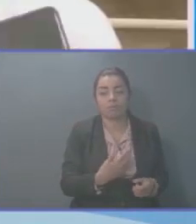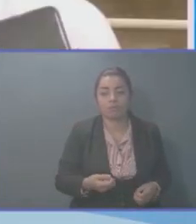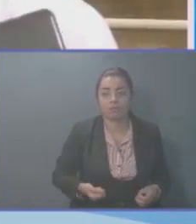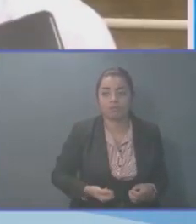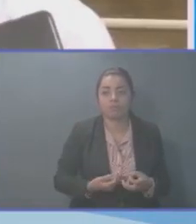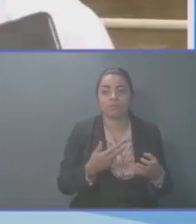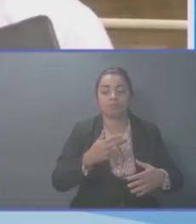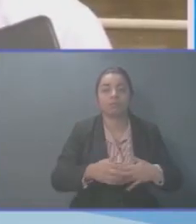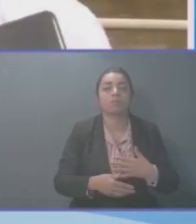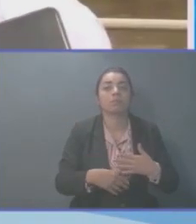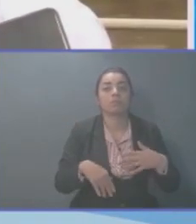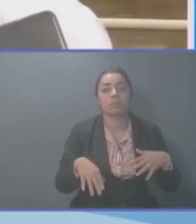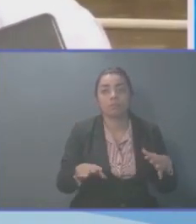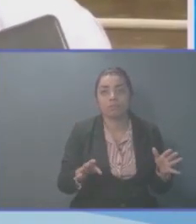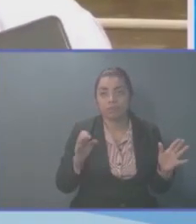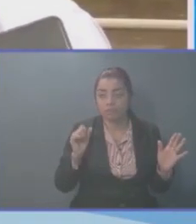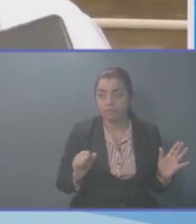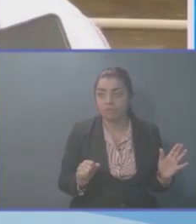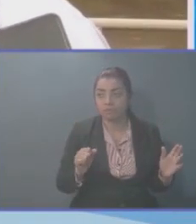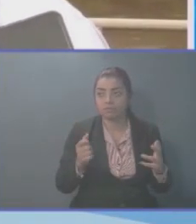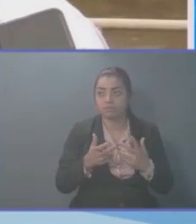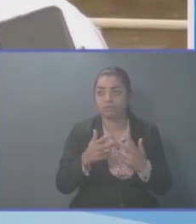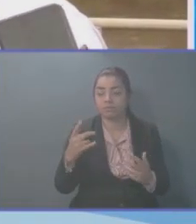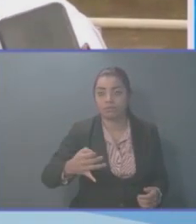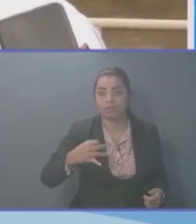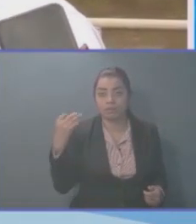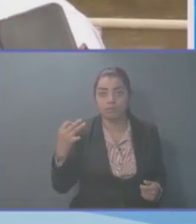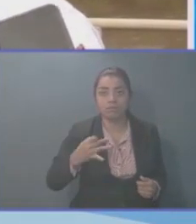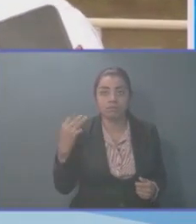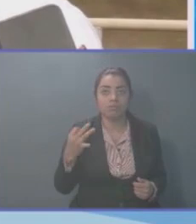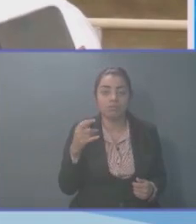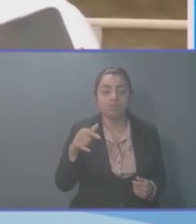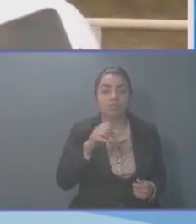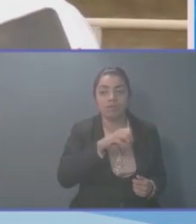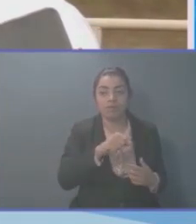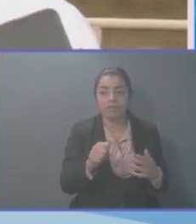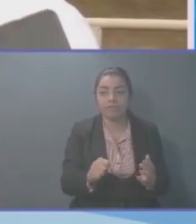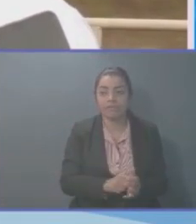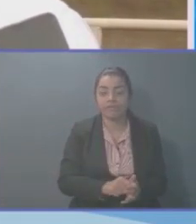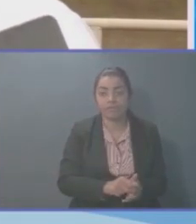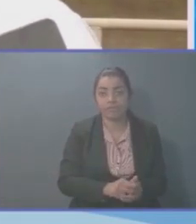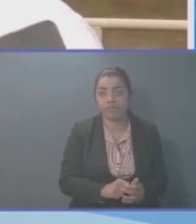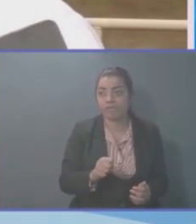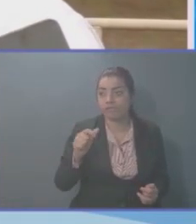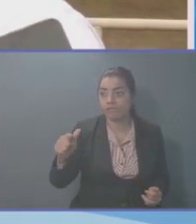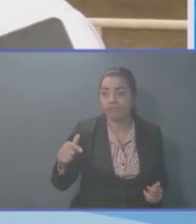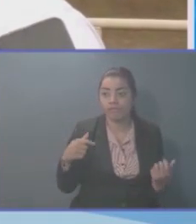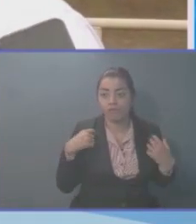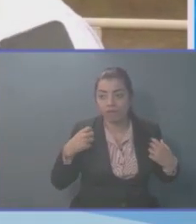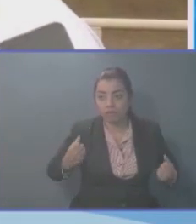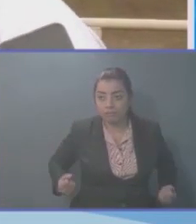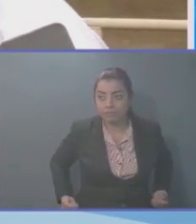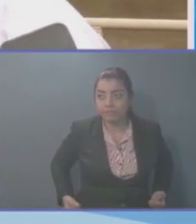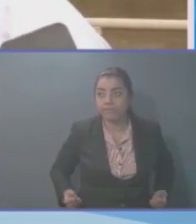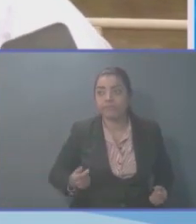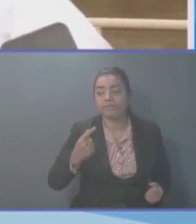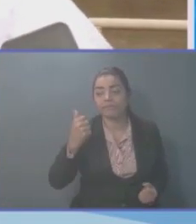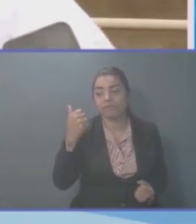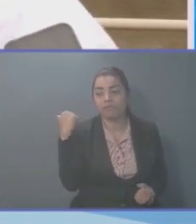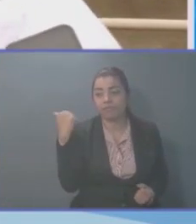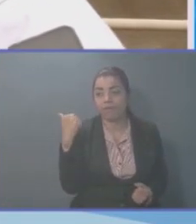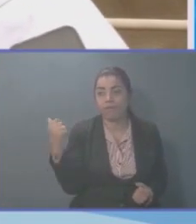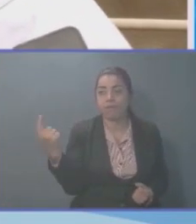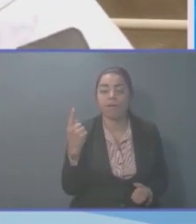nos llegaban mensajes, la gente visitaba exigiendo también que esta asamblea se pronunciara, porque el Ejecutivo era como que